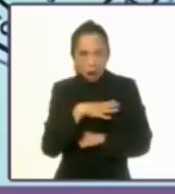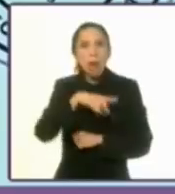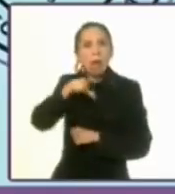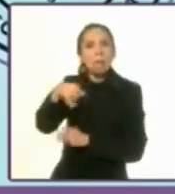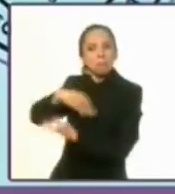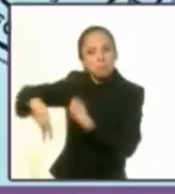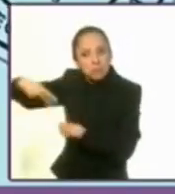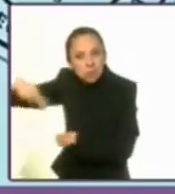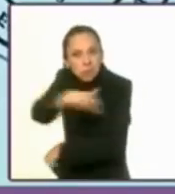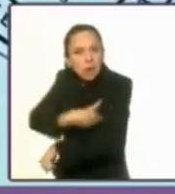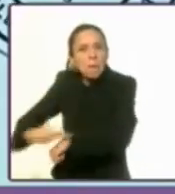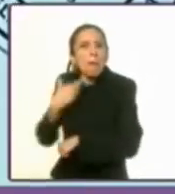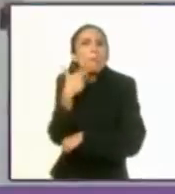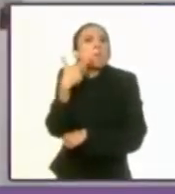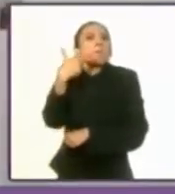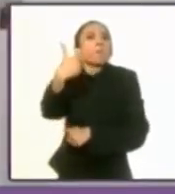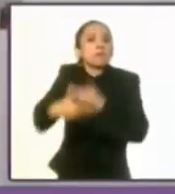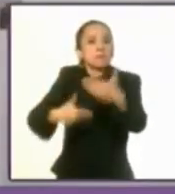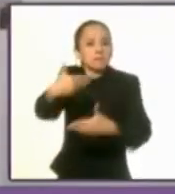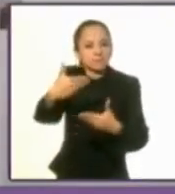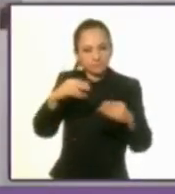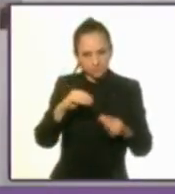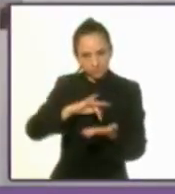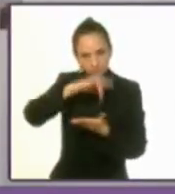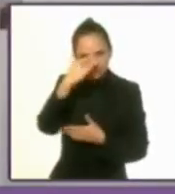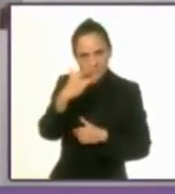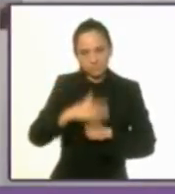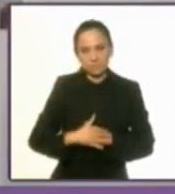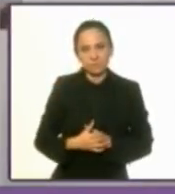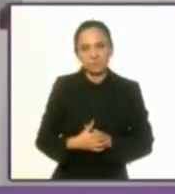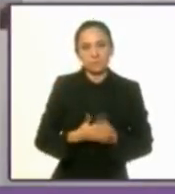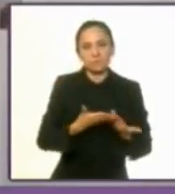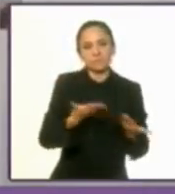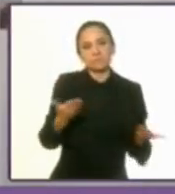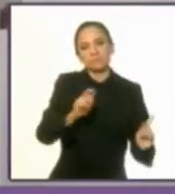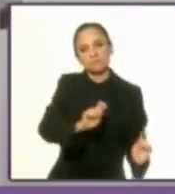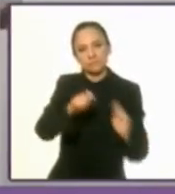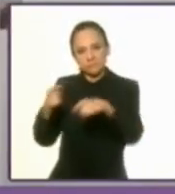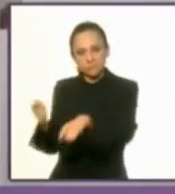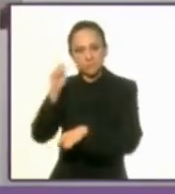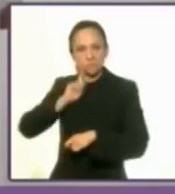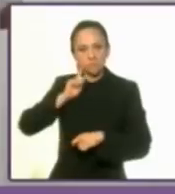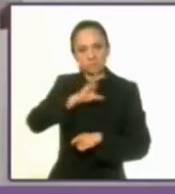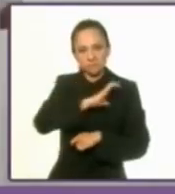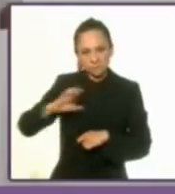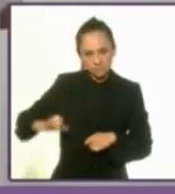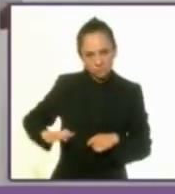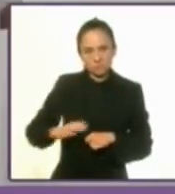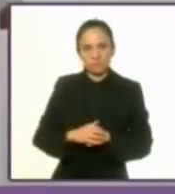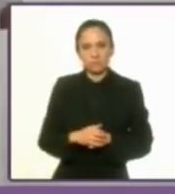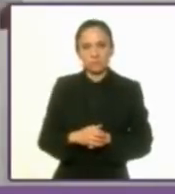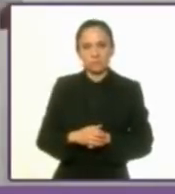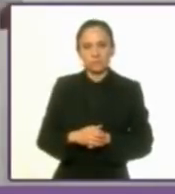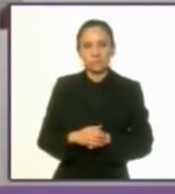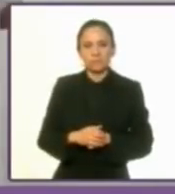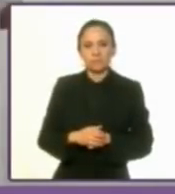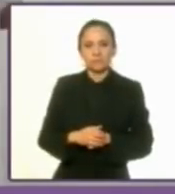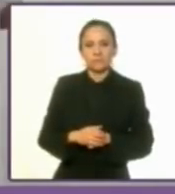muchas gracias tiene la palabra la candidata astro en eje